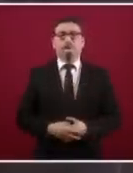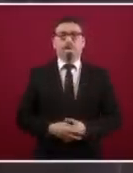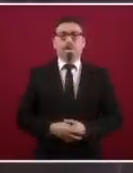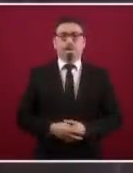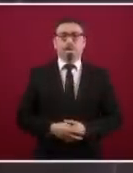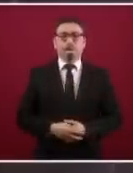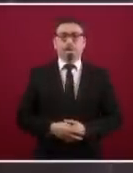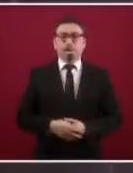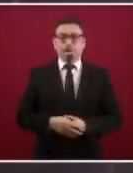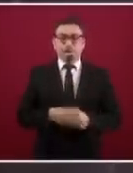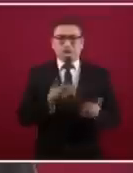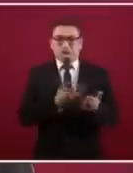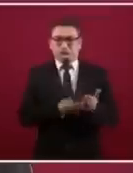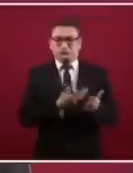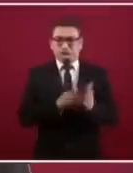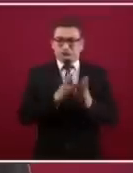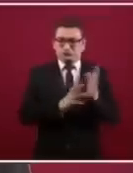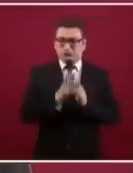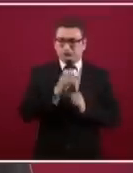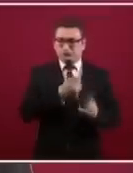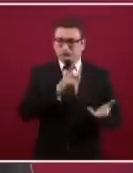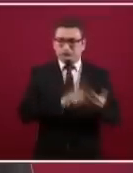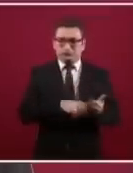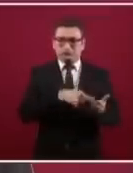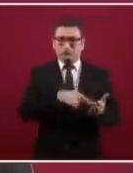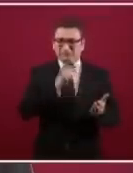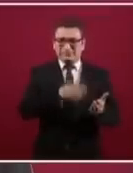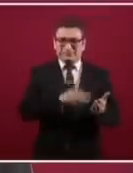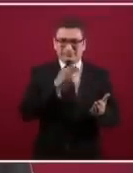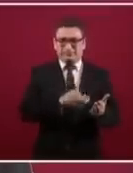la letra, el espíritu de la Constitución.